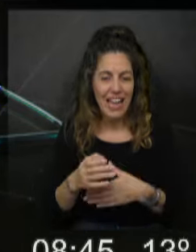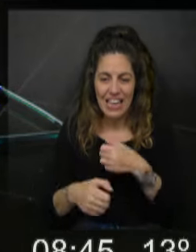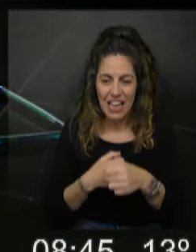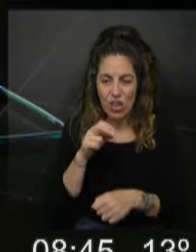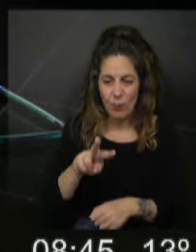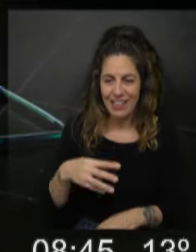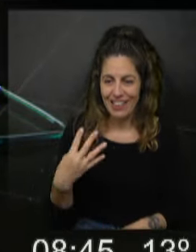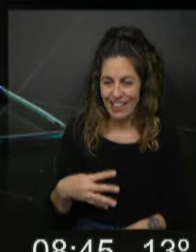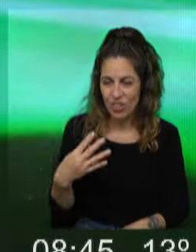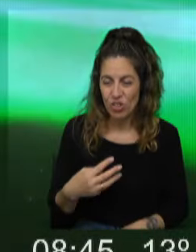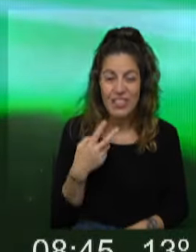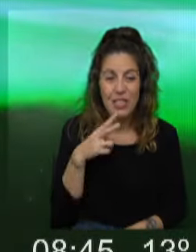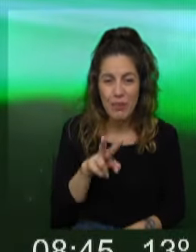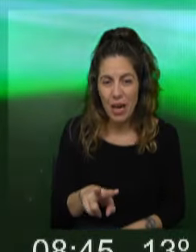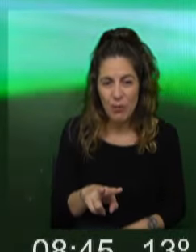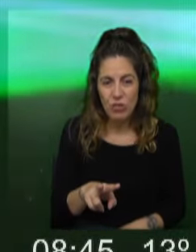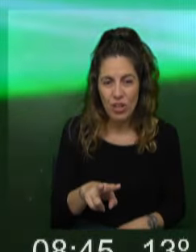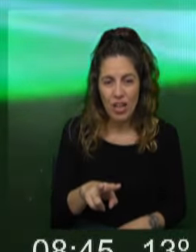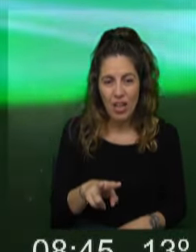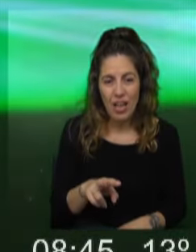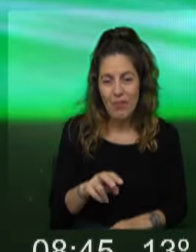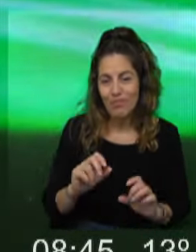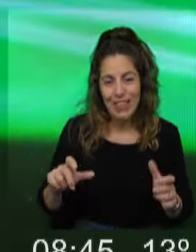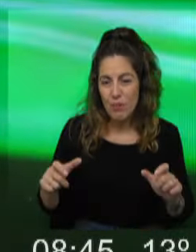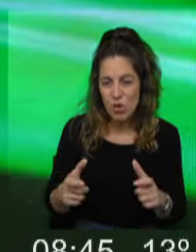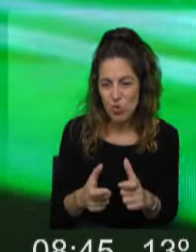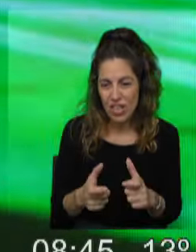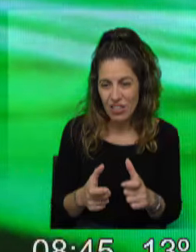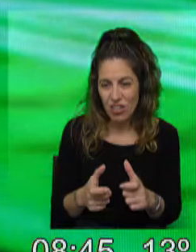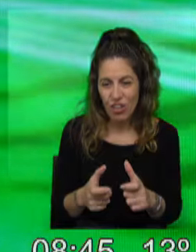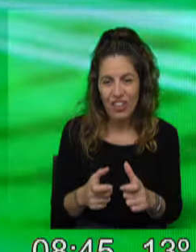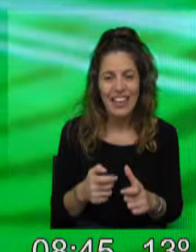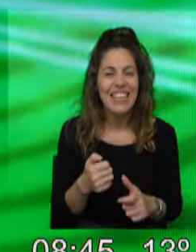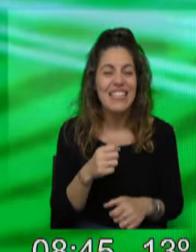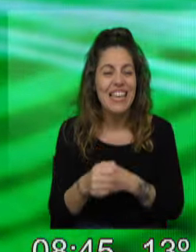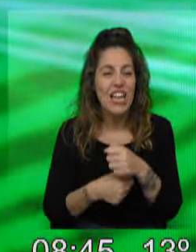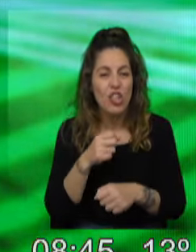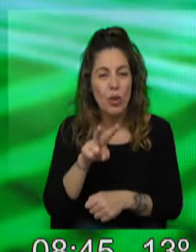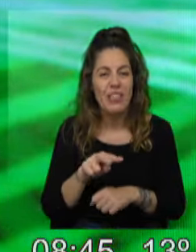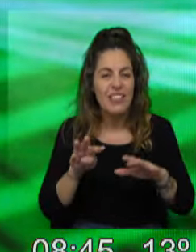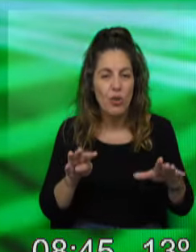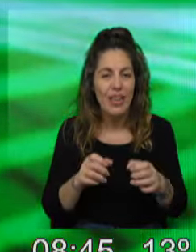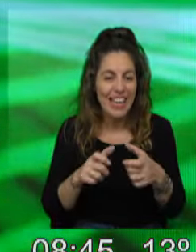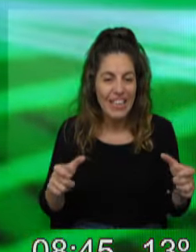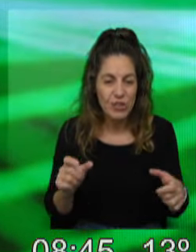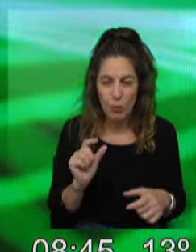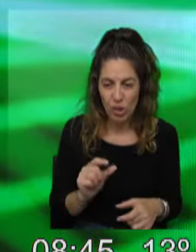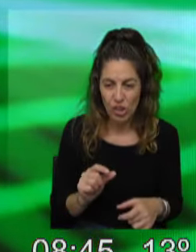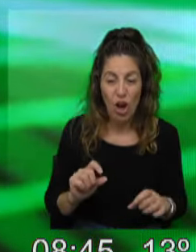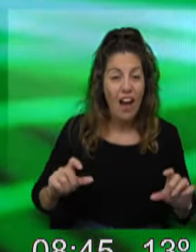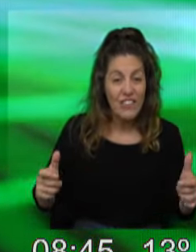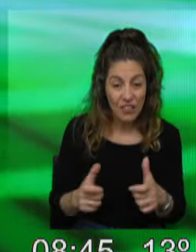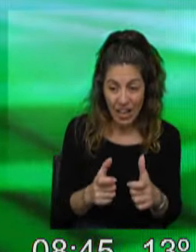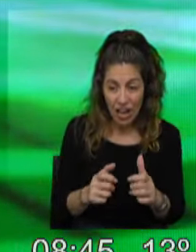2014 si nosotros miramos hay una línea de tendencia de bajada recién en 2019 crece un poquito había bajado